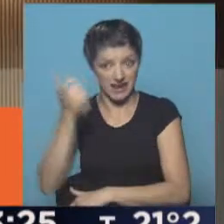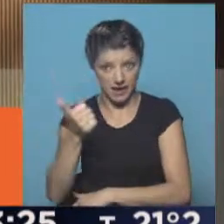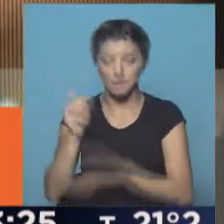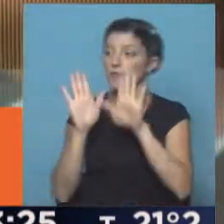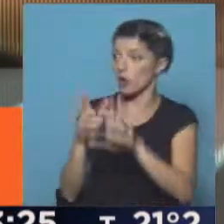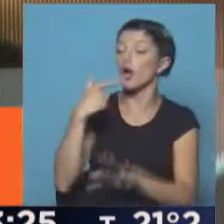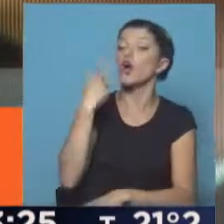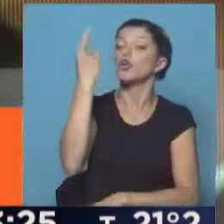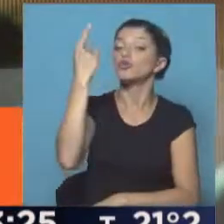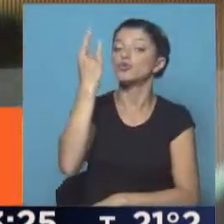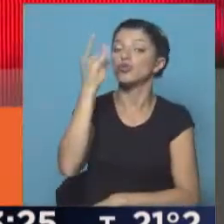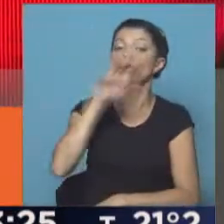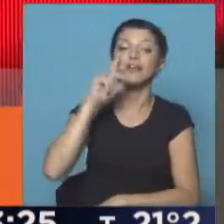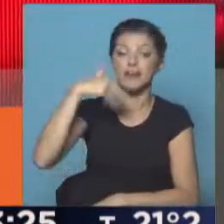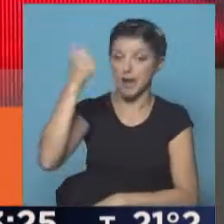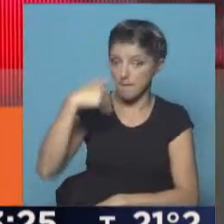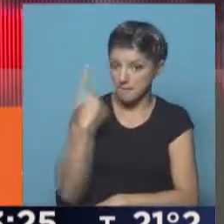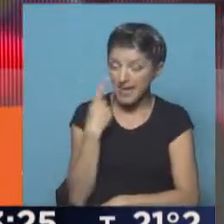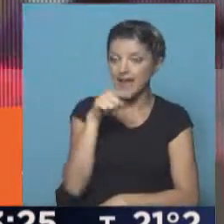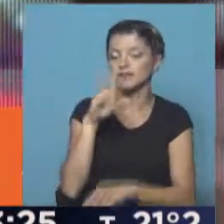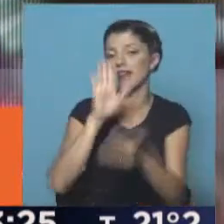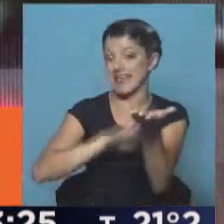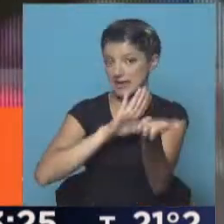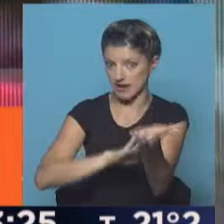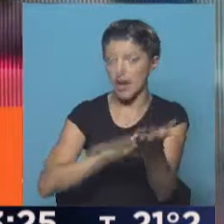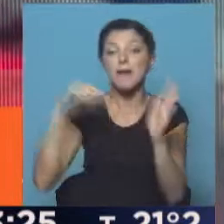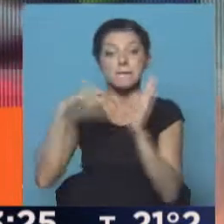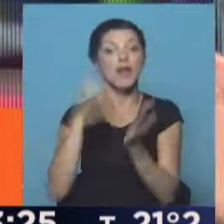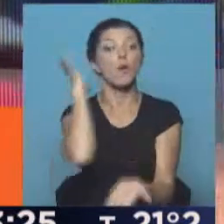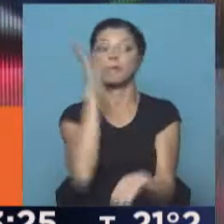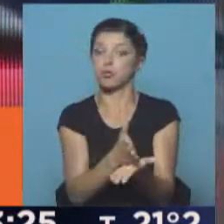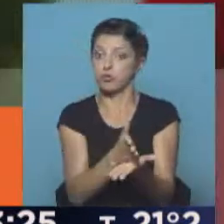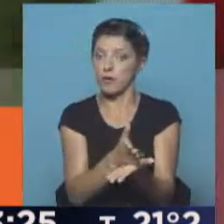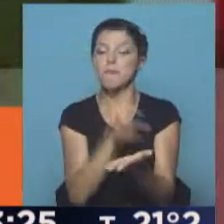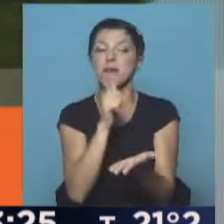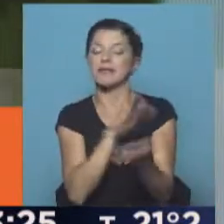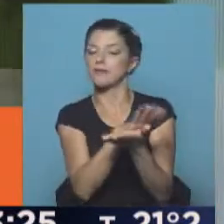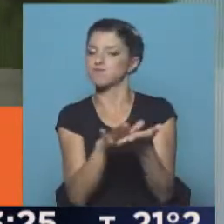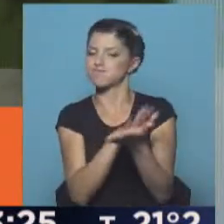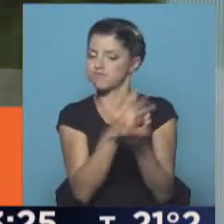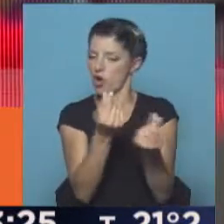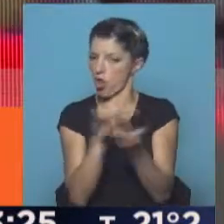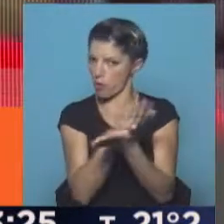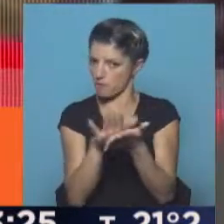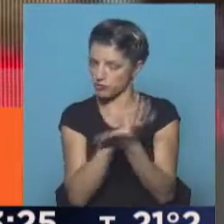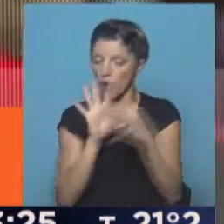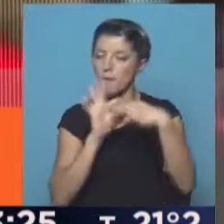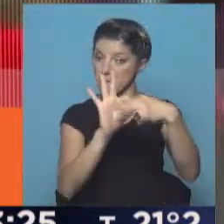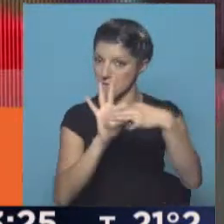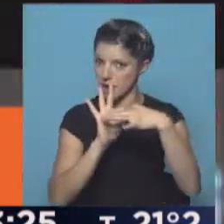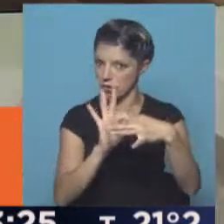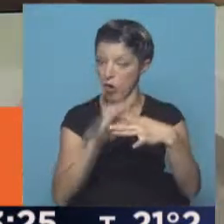lo que sería el puntal de la izquierda en Chile en este momento, pero está procesado esto por sospechas de corrupción vinculadas con la